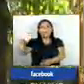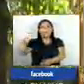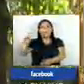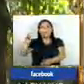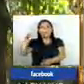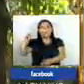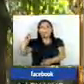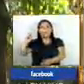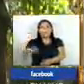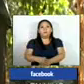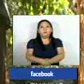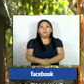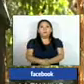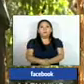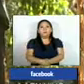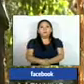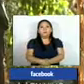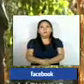Hechos.